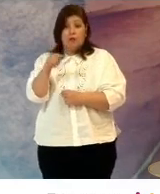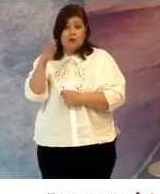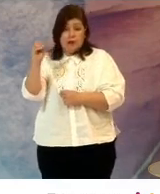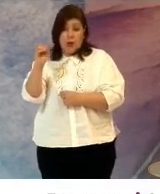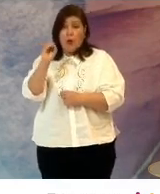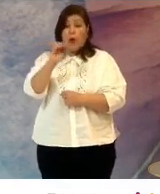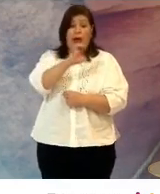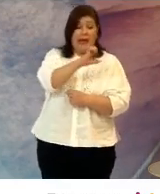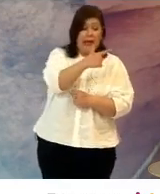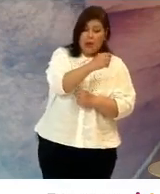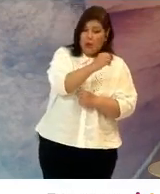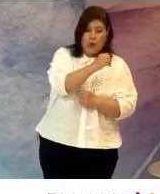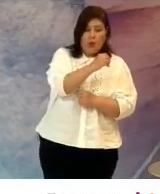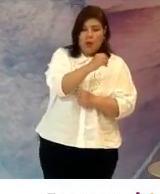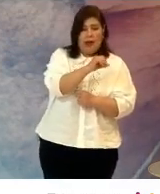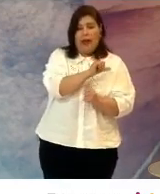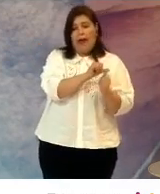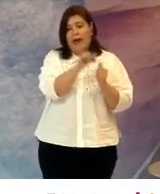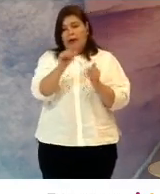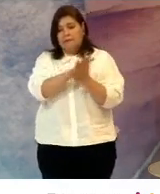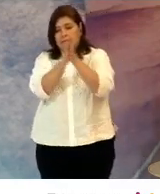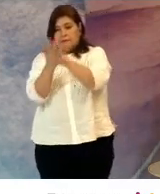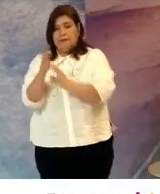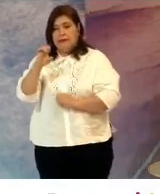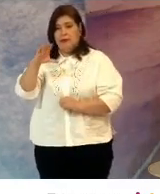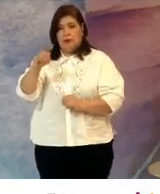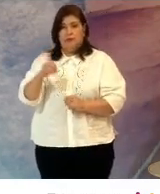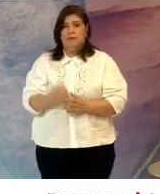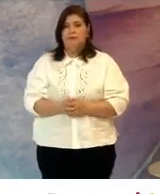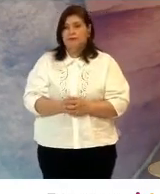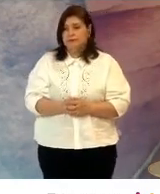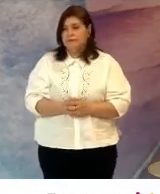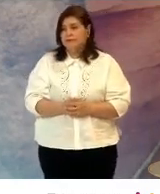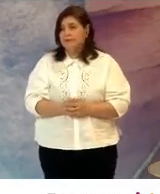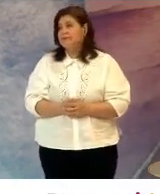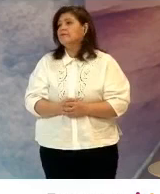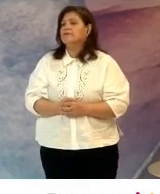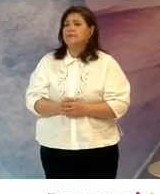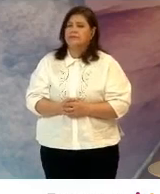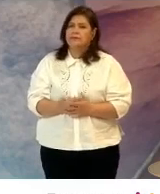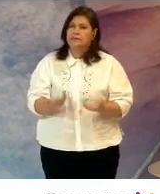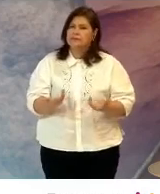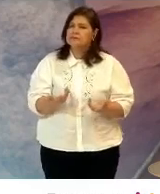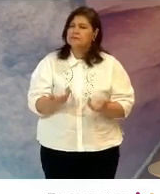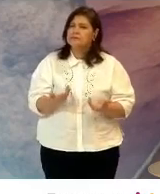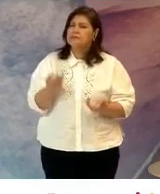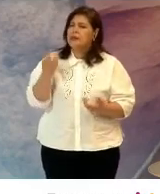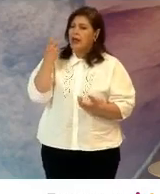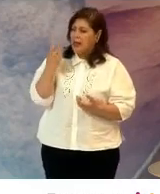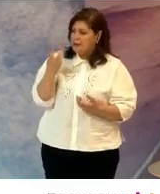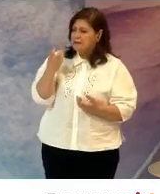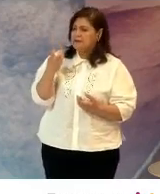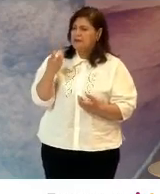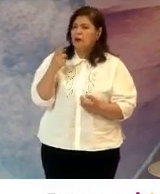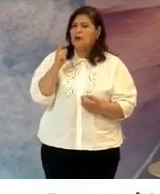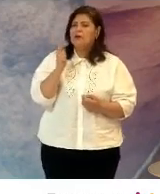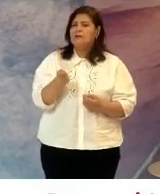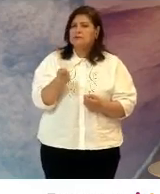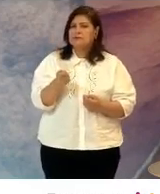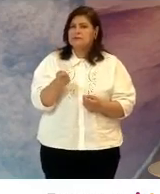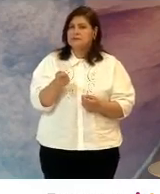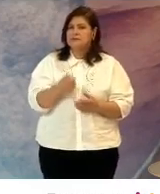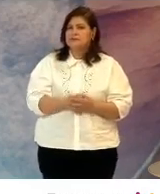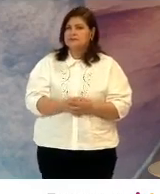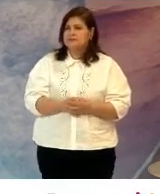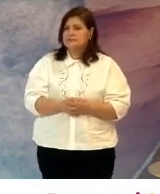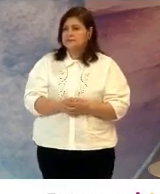de ego a eco. Y esto es